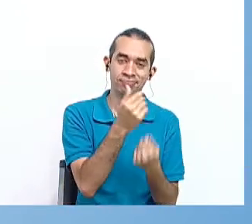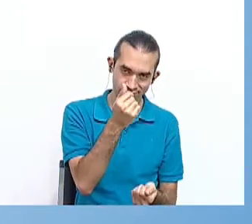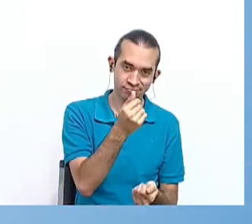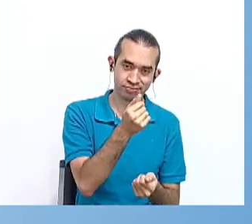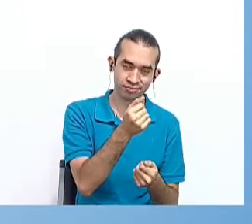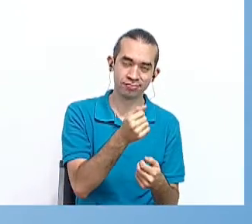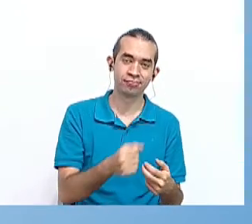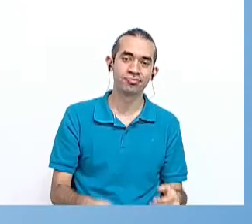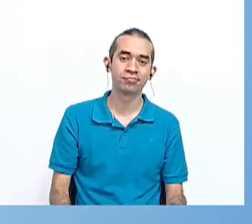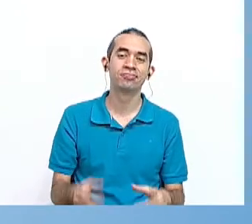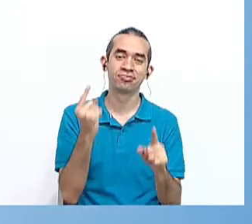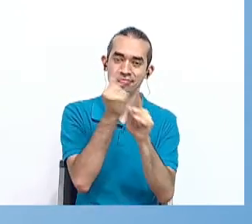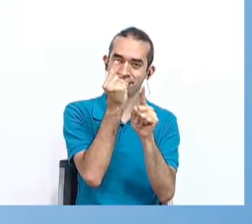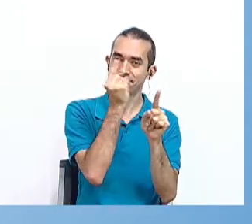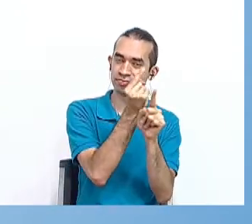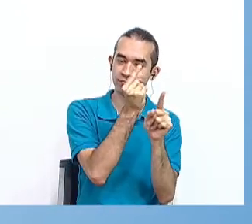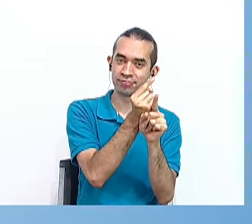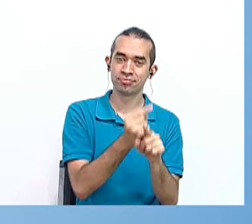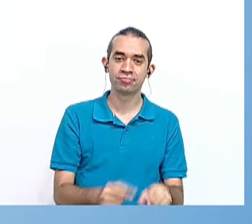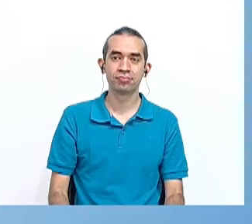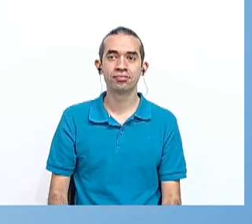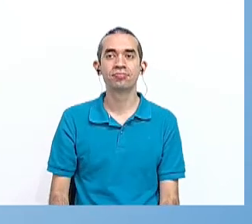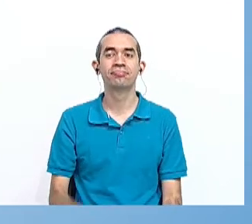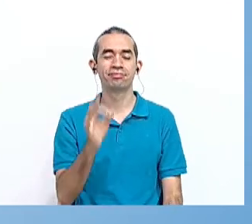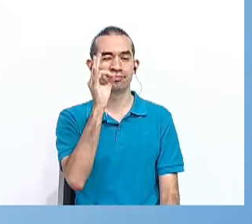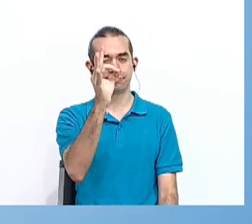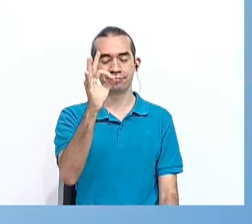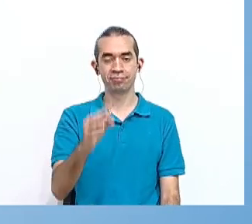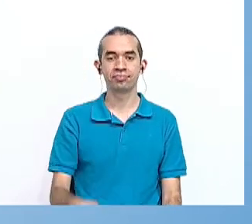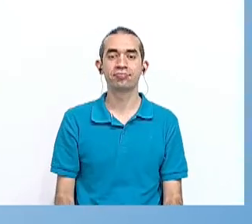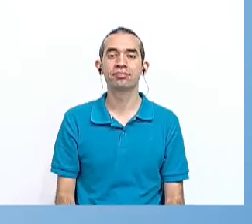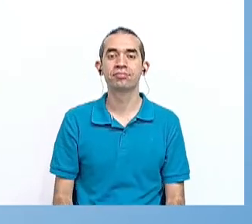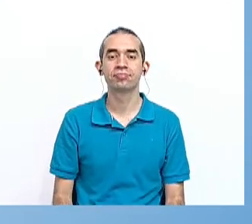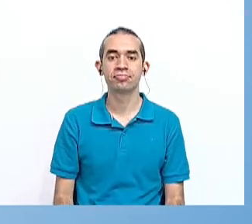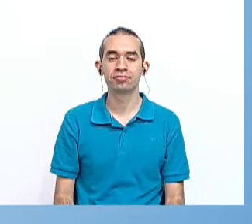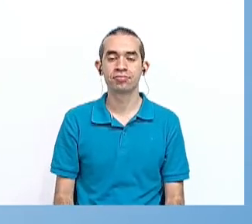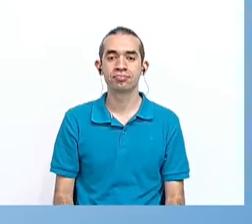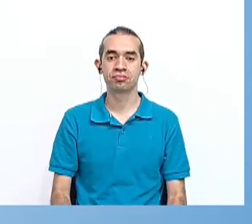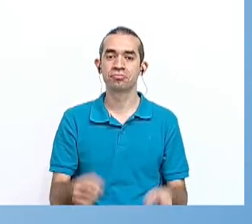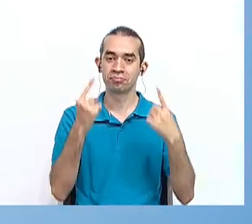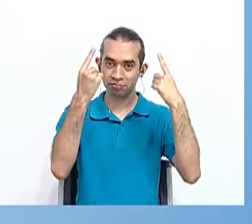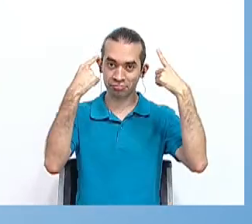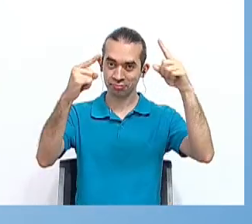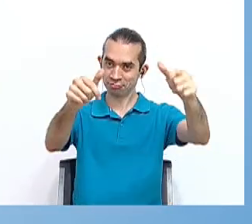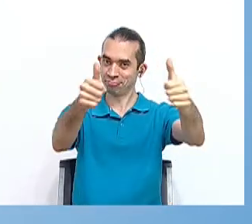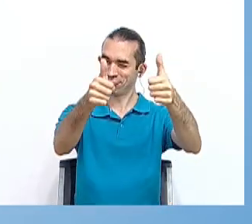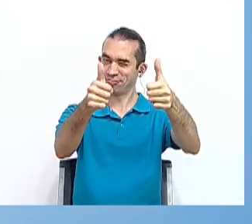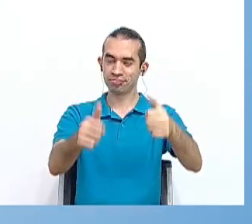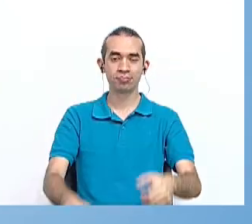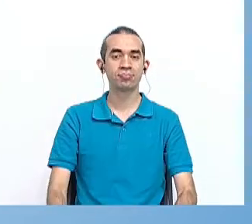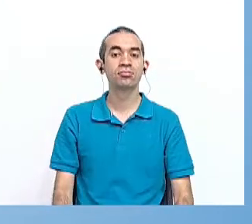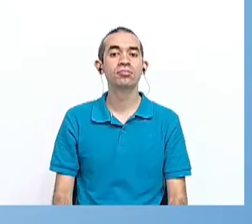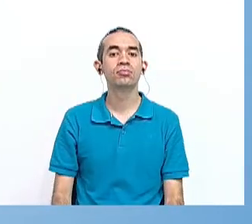compuesto ternario, correcto. Muy bien, chicos. Lo están haciendo muy bien.